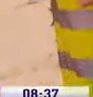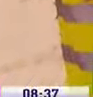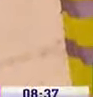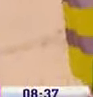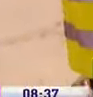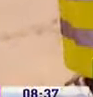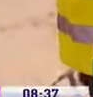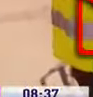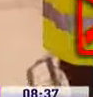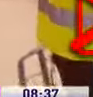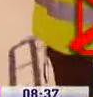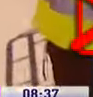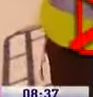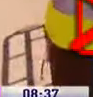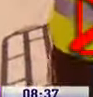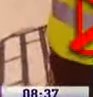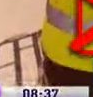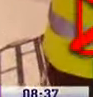Municipio.